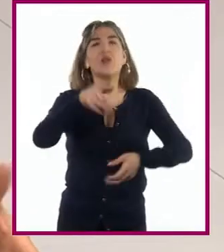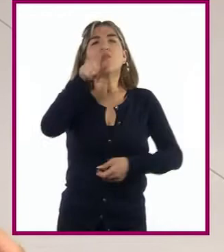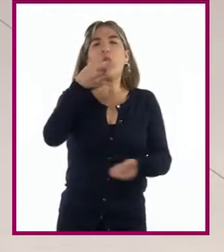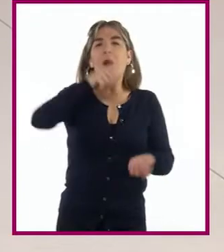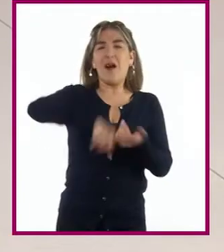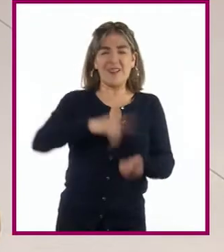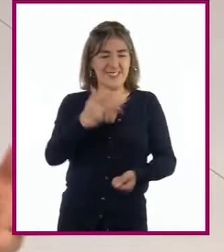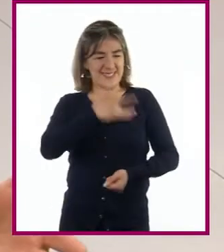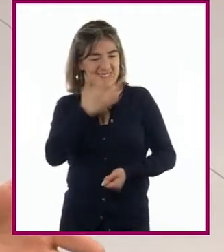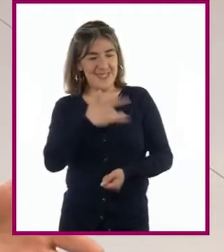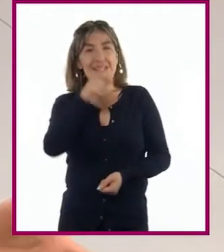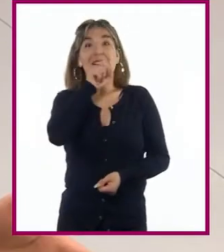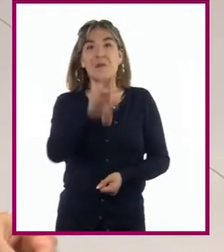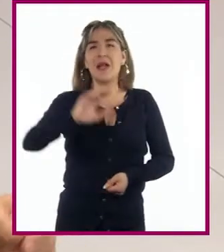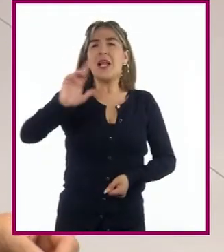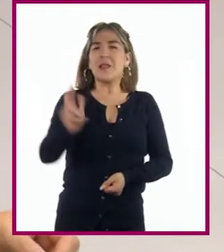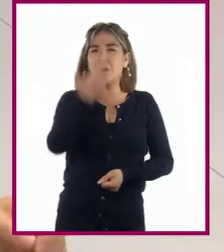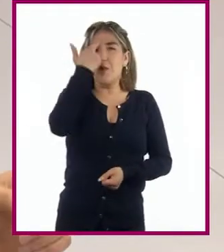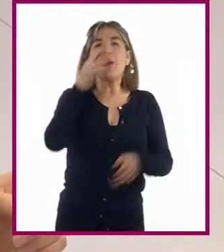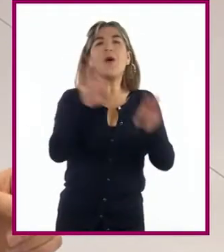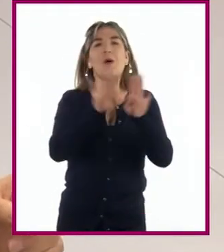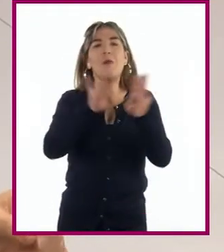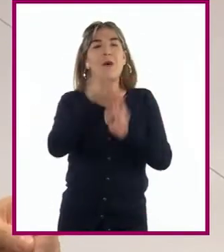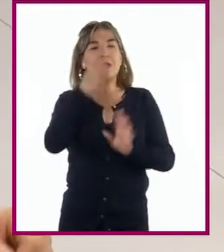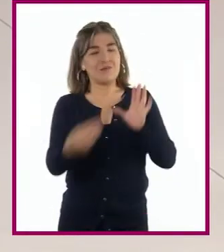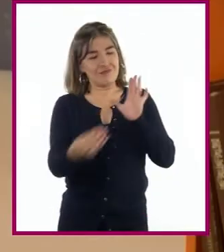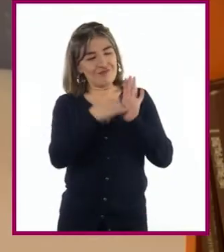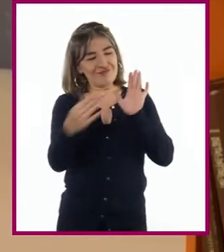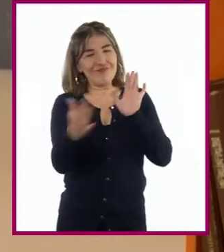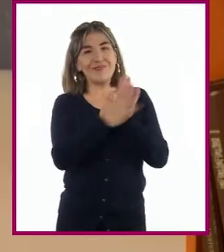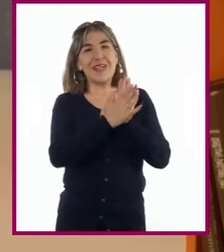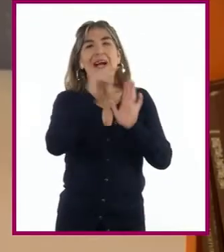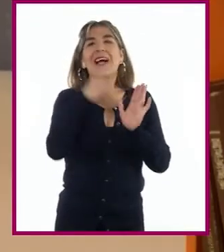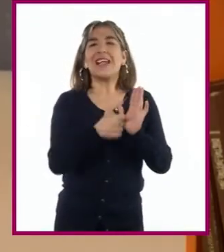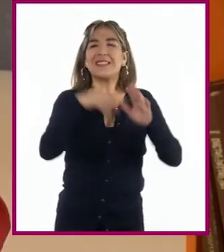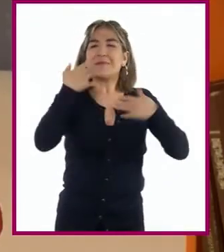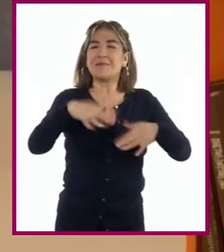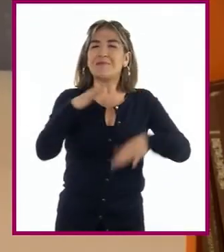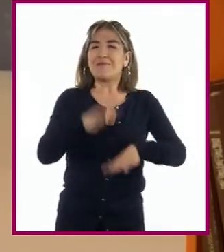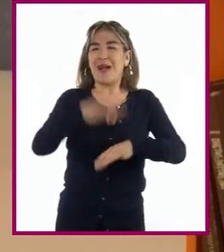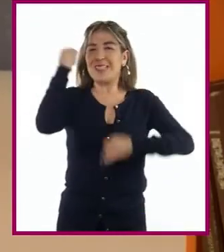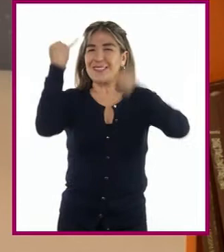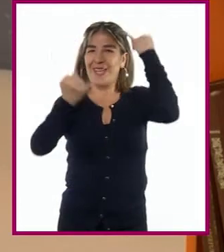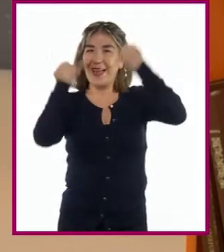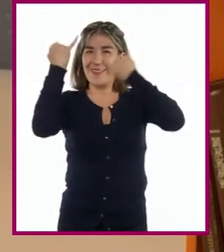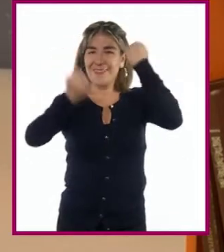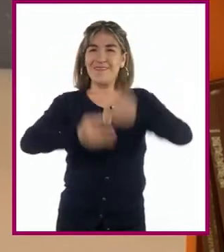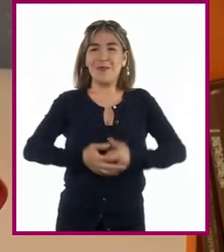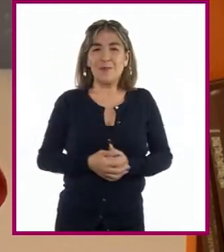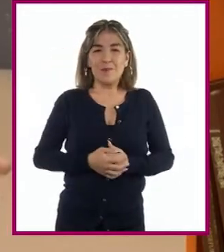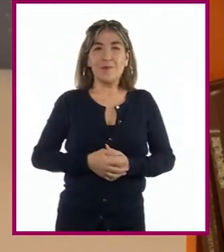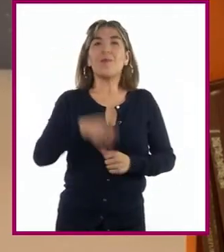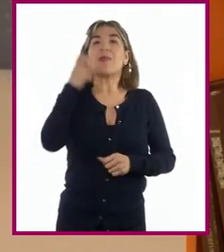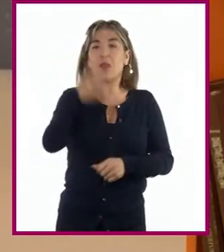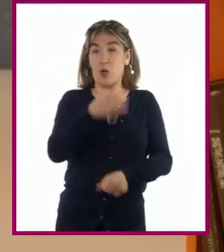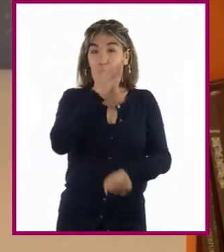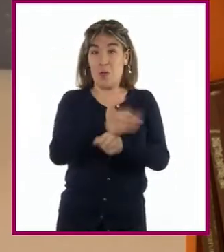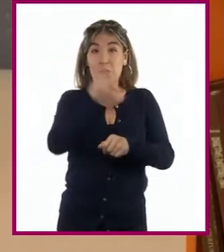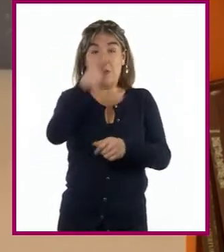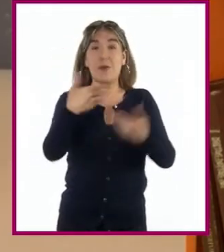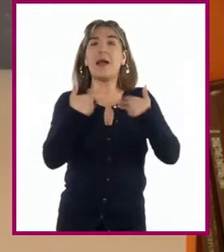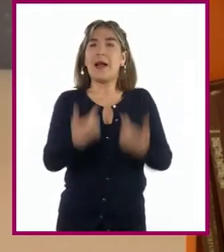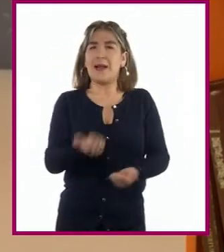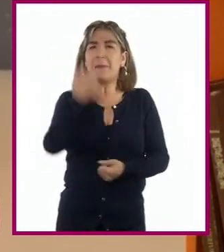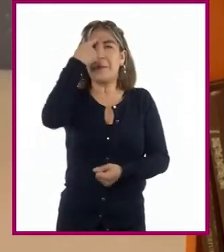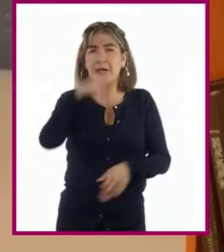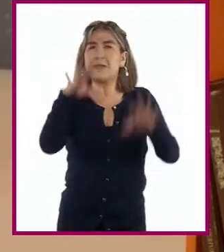o sientan y poder dejar una evidencia de manera creativa. Y justamente para entender mejor, les invitamos a ver